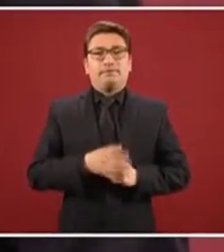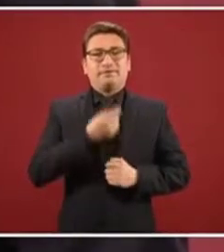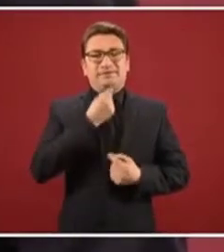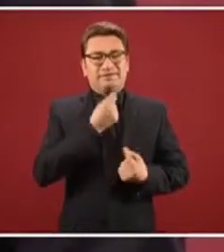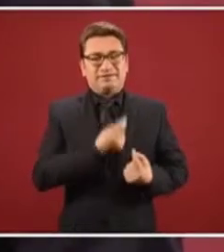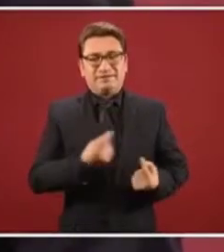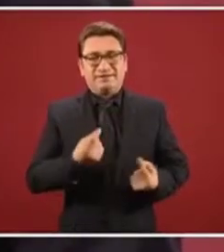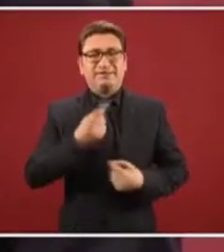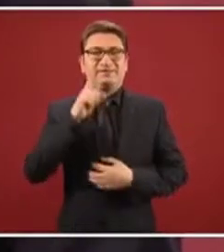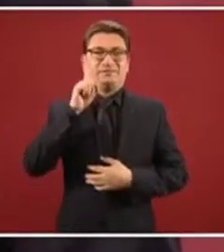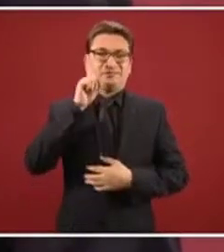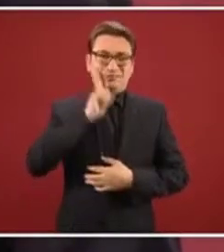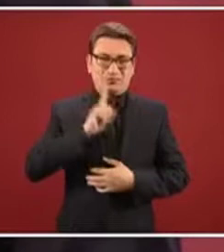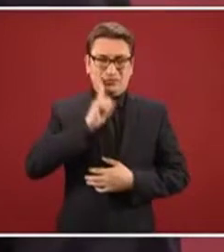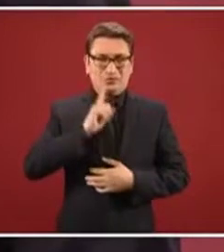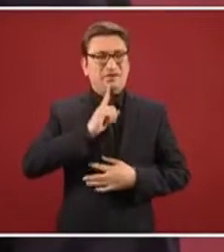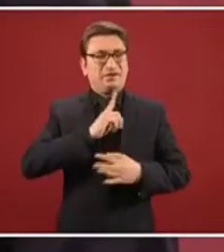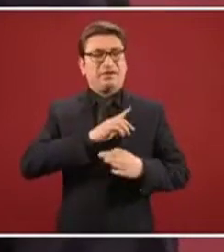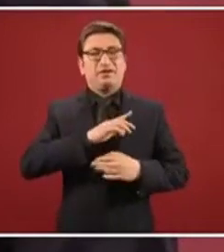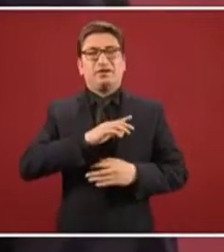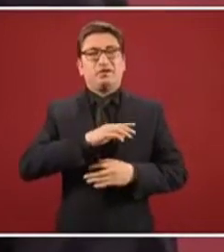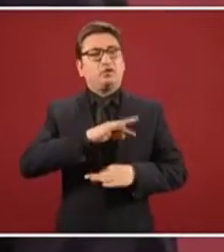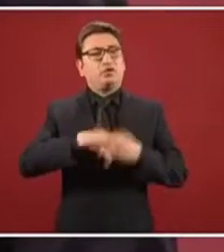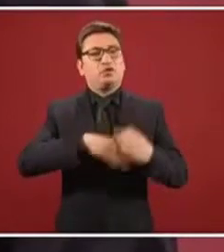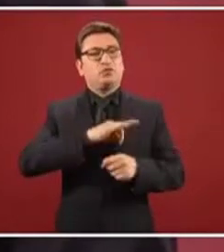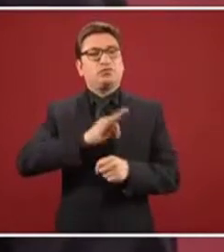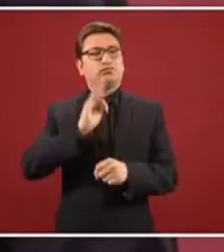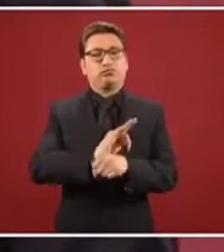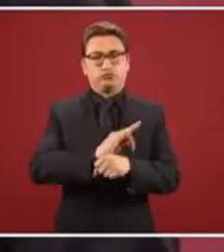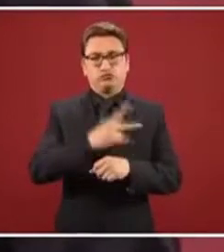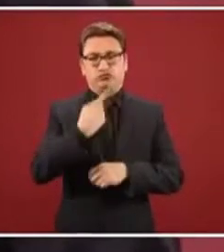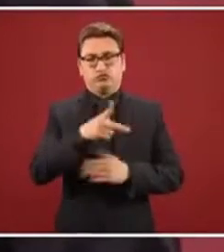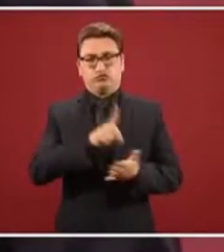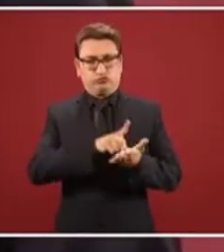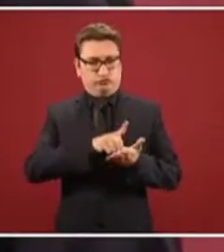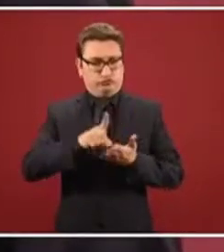niños, mujeres, sin violar derechos humanos,